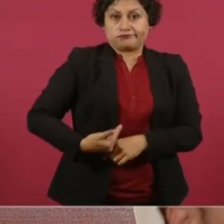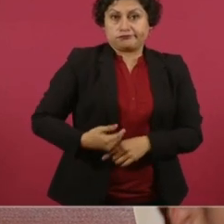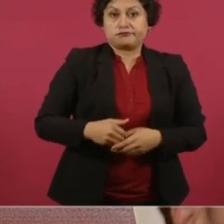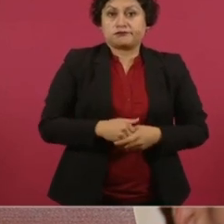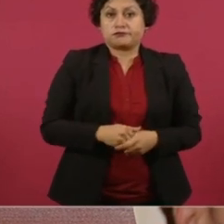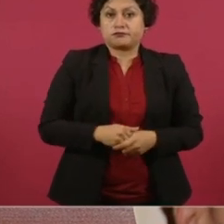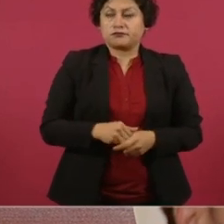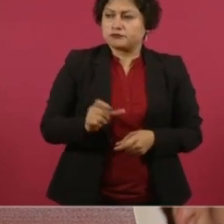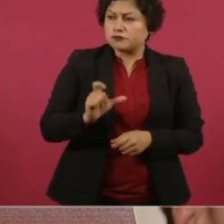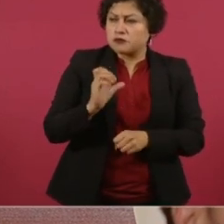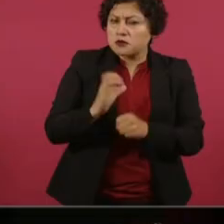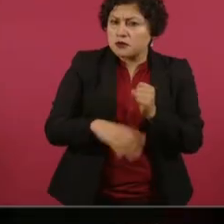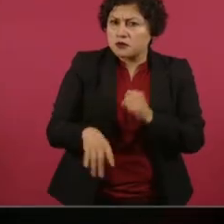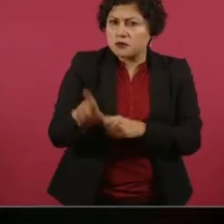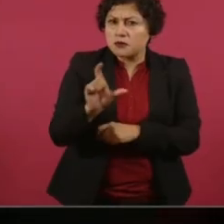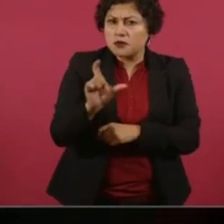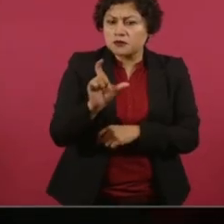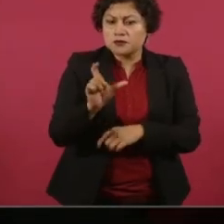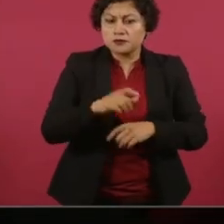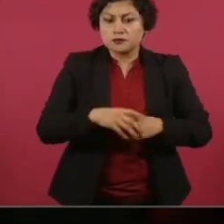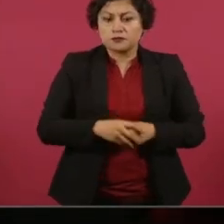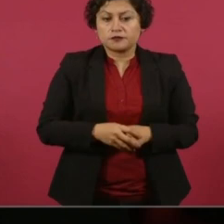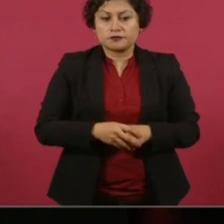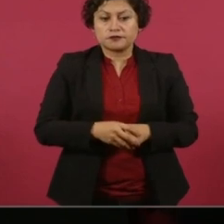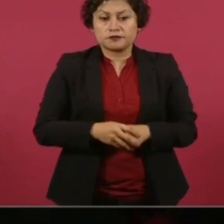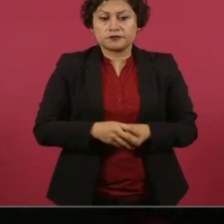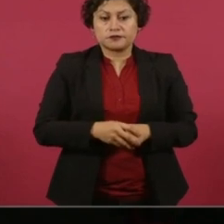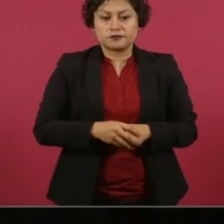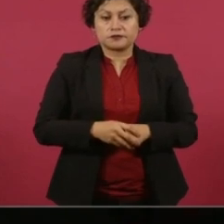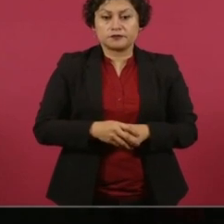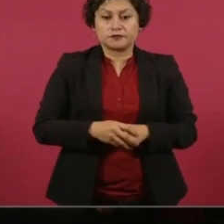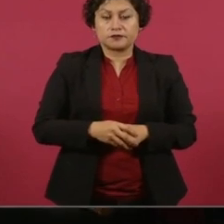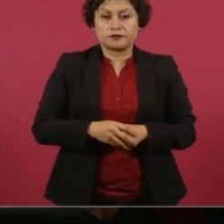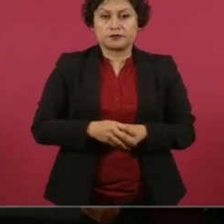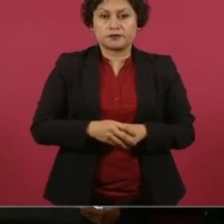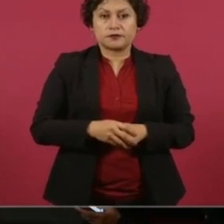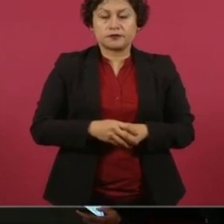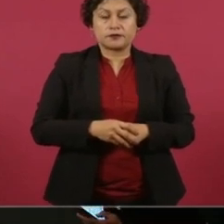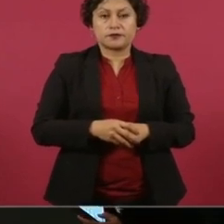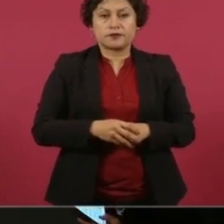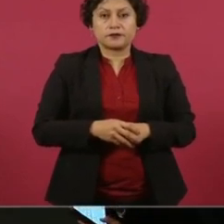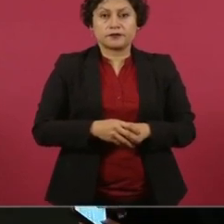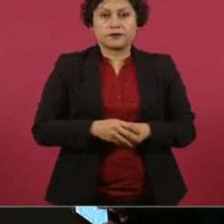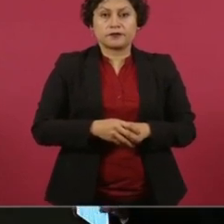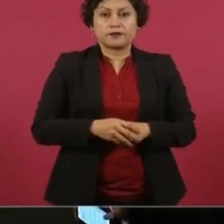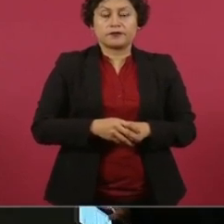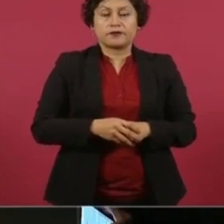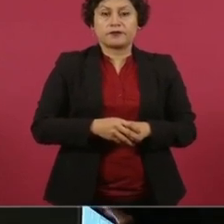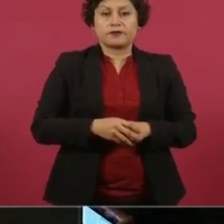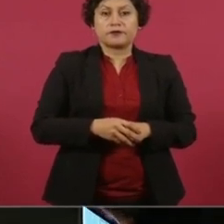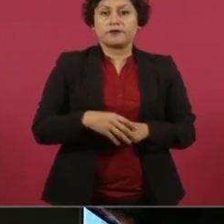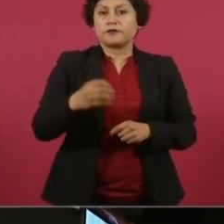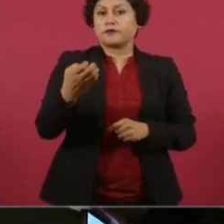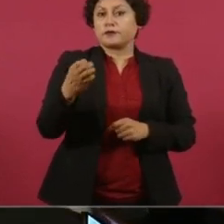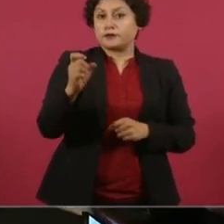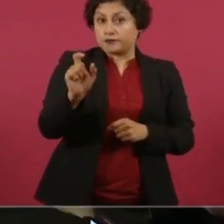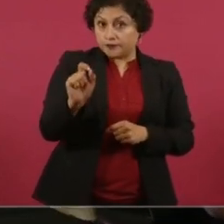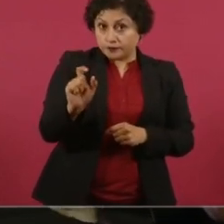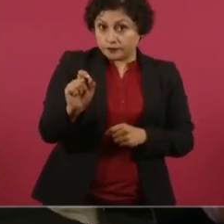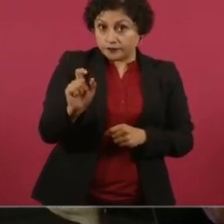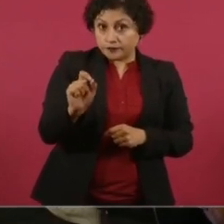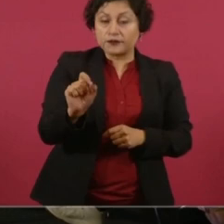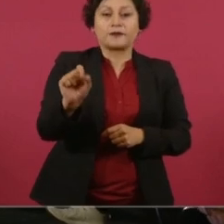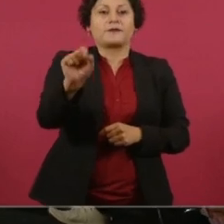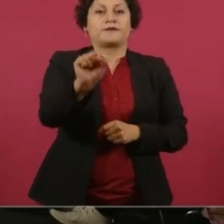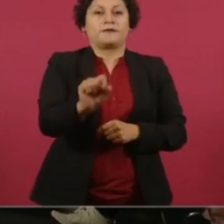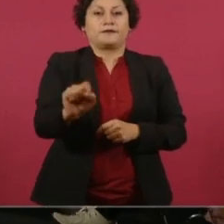¿Cuándo termina? El 20 de enero, 19, 20 de enero. ¿20 de enero? El